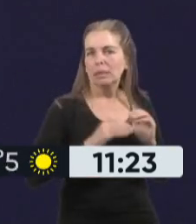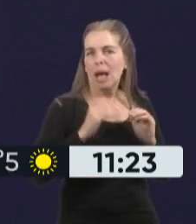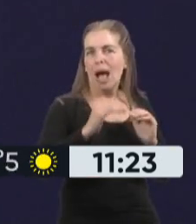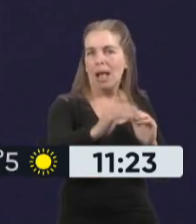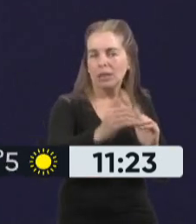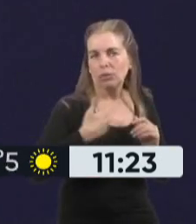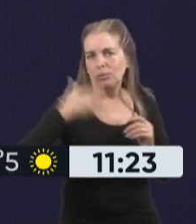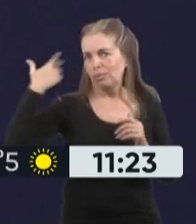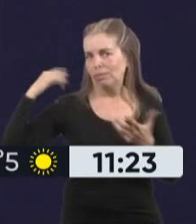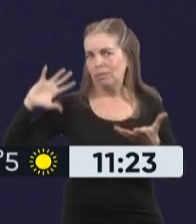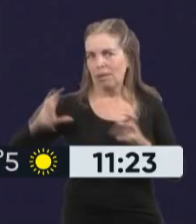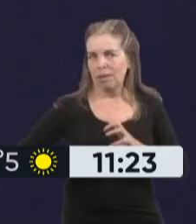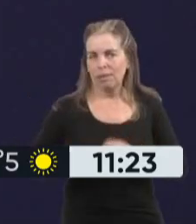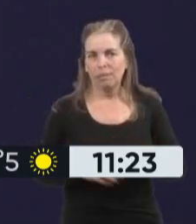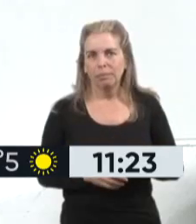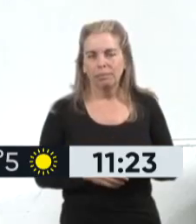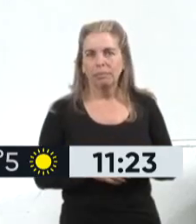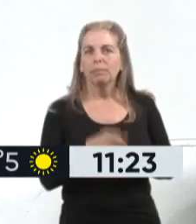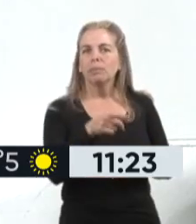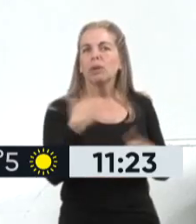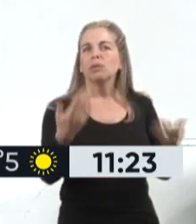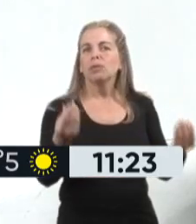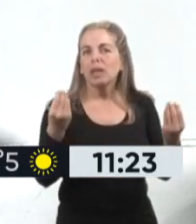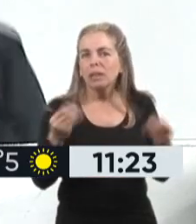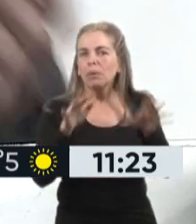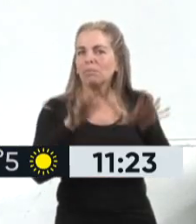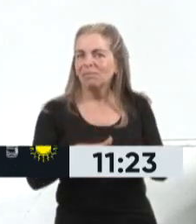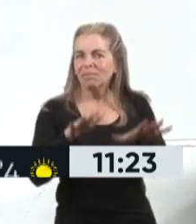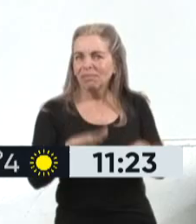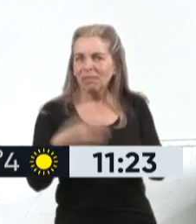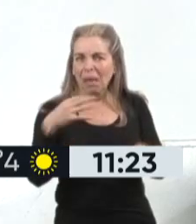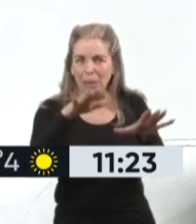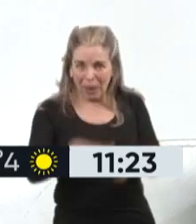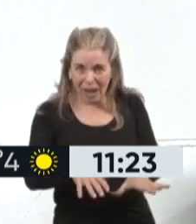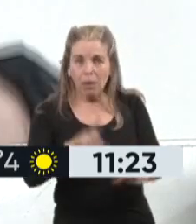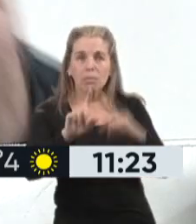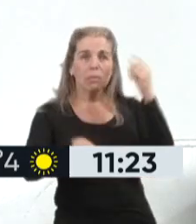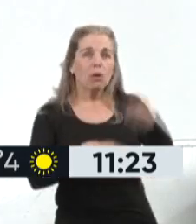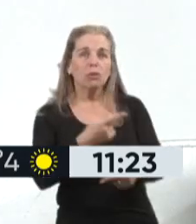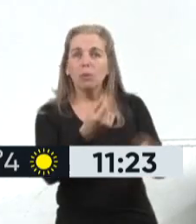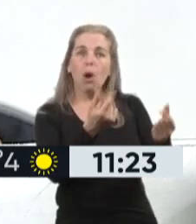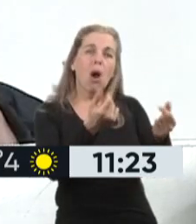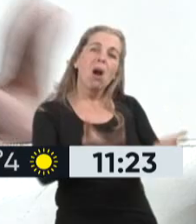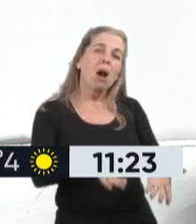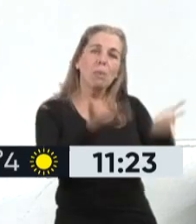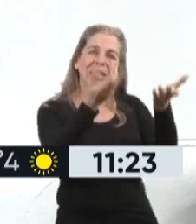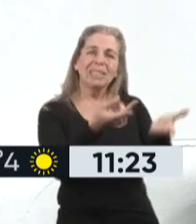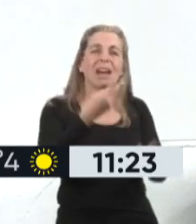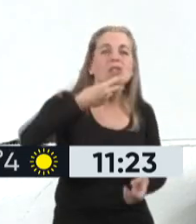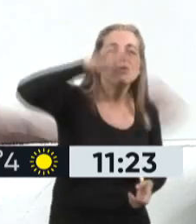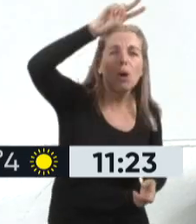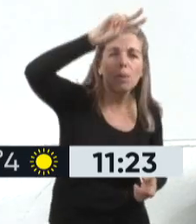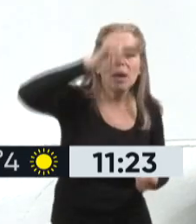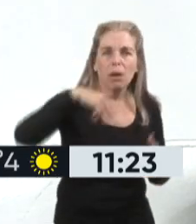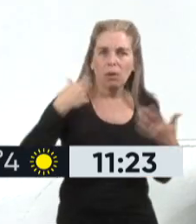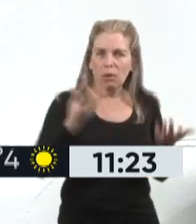era. Perdón, entonces tenemos que esperar nuevos aumentos de alguna manera, que se duplique la factura. ¿Cómo lo está viendo el gobierno?